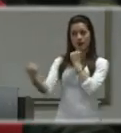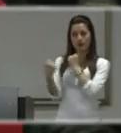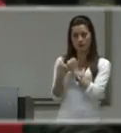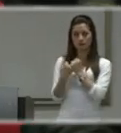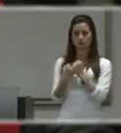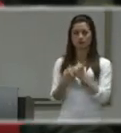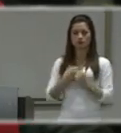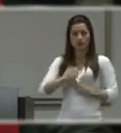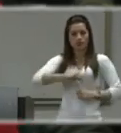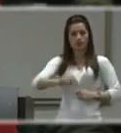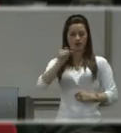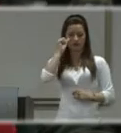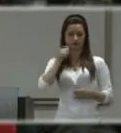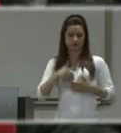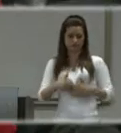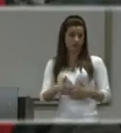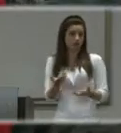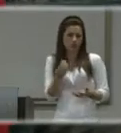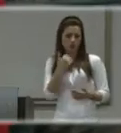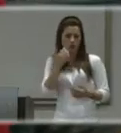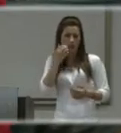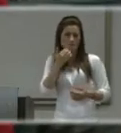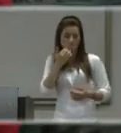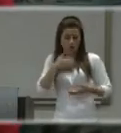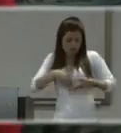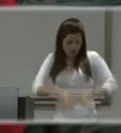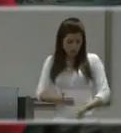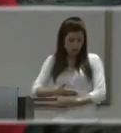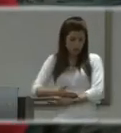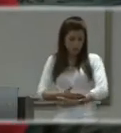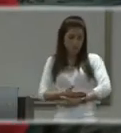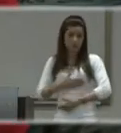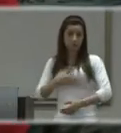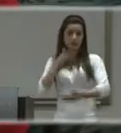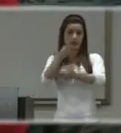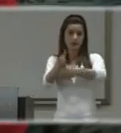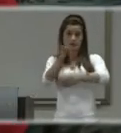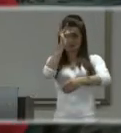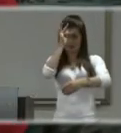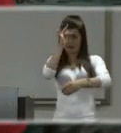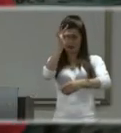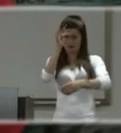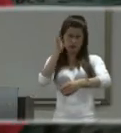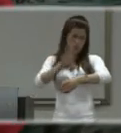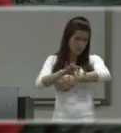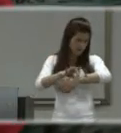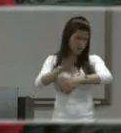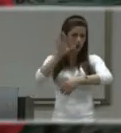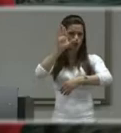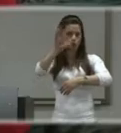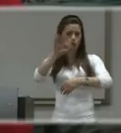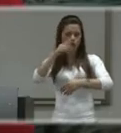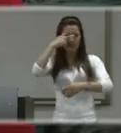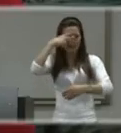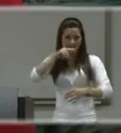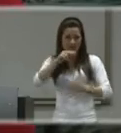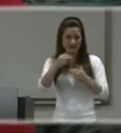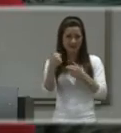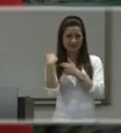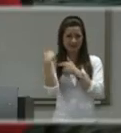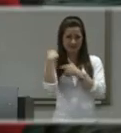día que llegue al pediatra con su hijo le digan que no la atienden si no la acompaña otra persona, porque no va